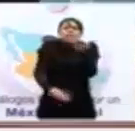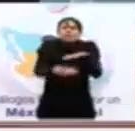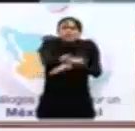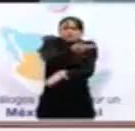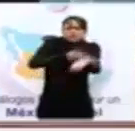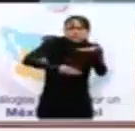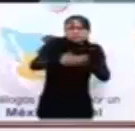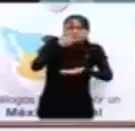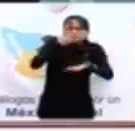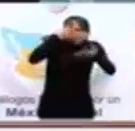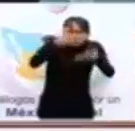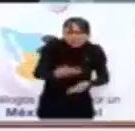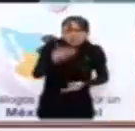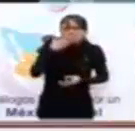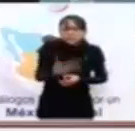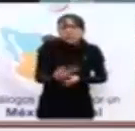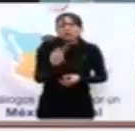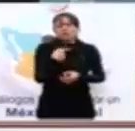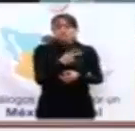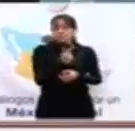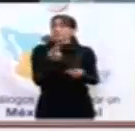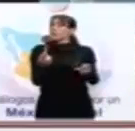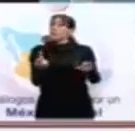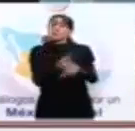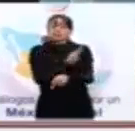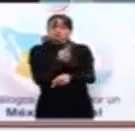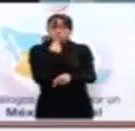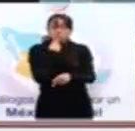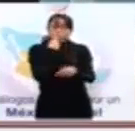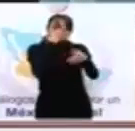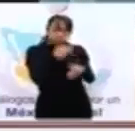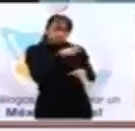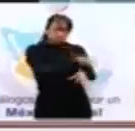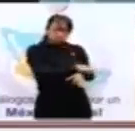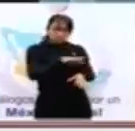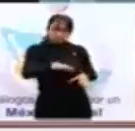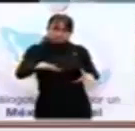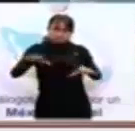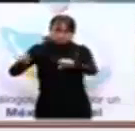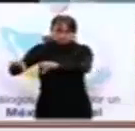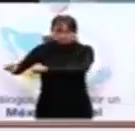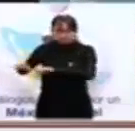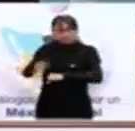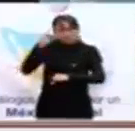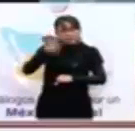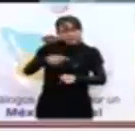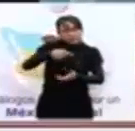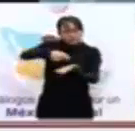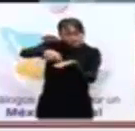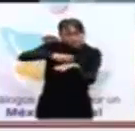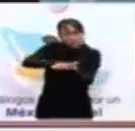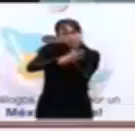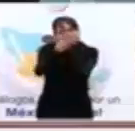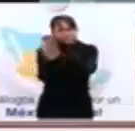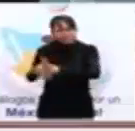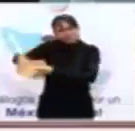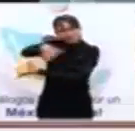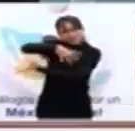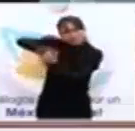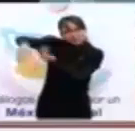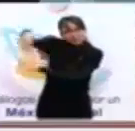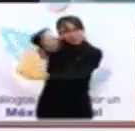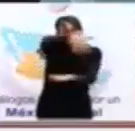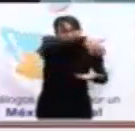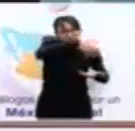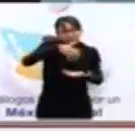en términos políticos de ocupación del territorio y de creación de esa nación, de esas regiones, es fundamental y está en manos de